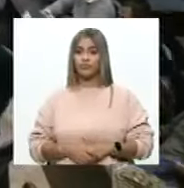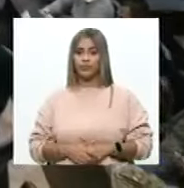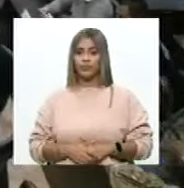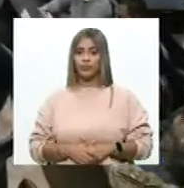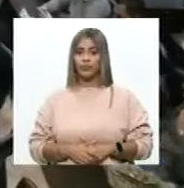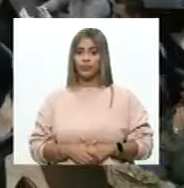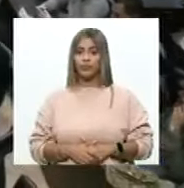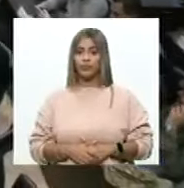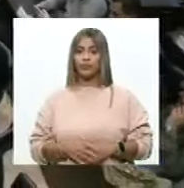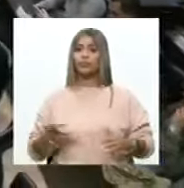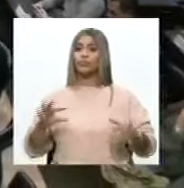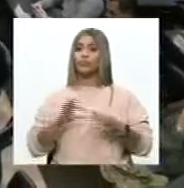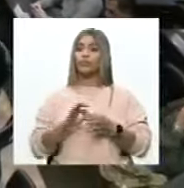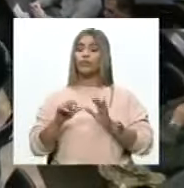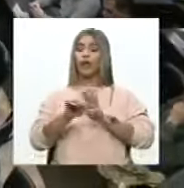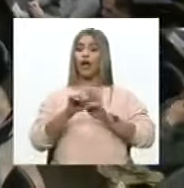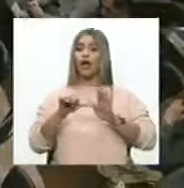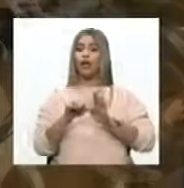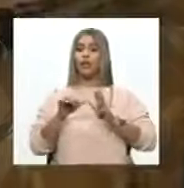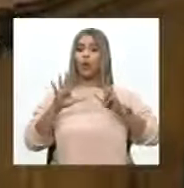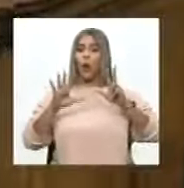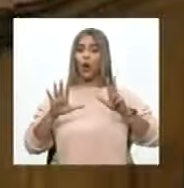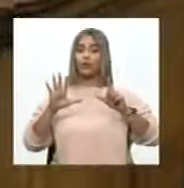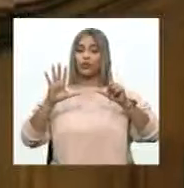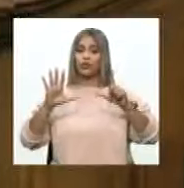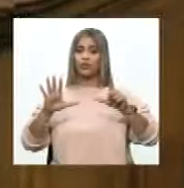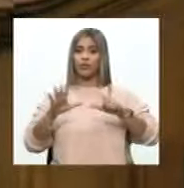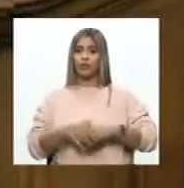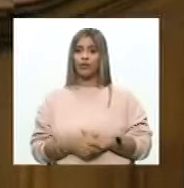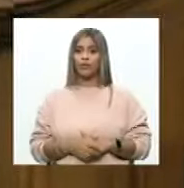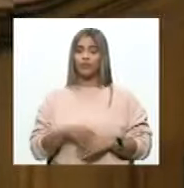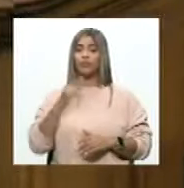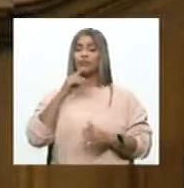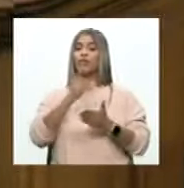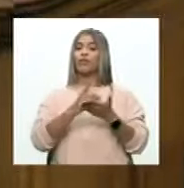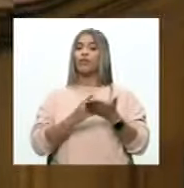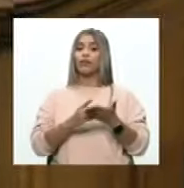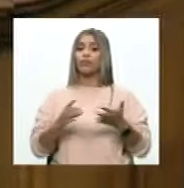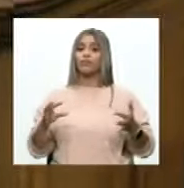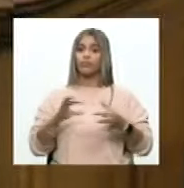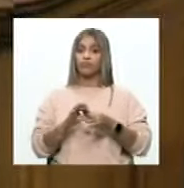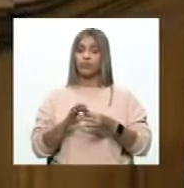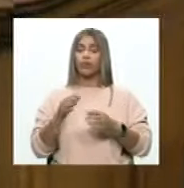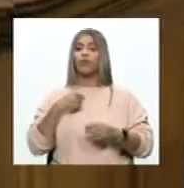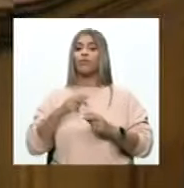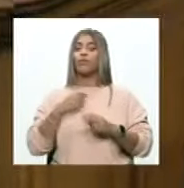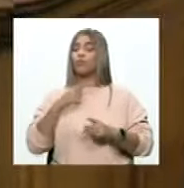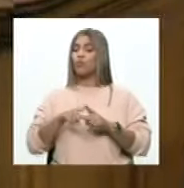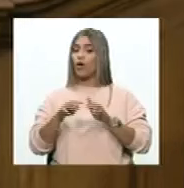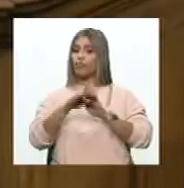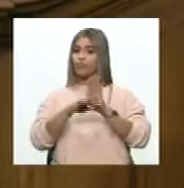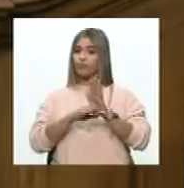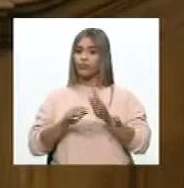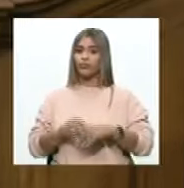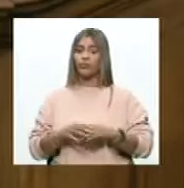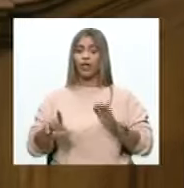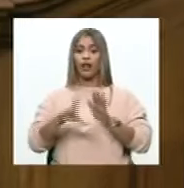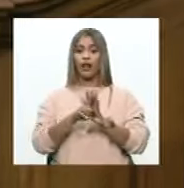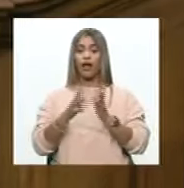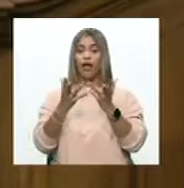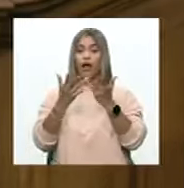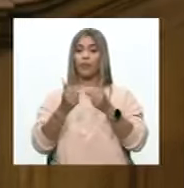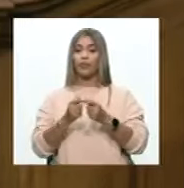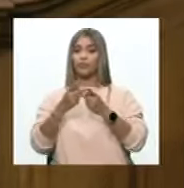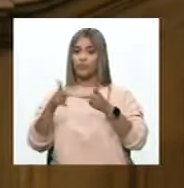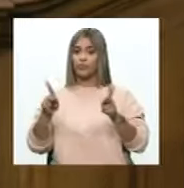en concordancia con el artículo 87 del decreto con rango, valor y fuerza de ley orgánica de la